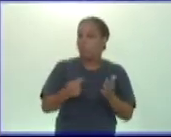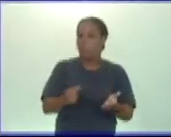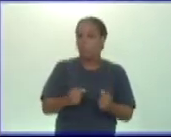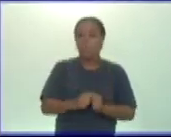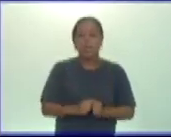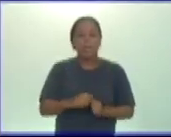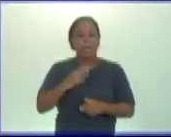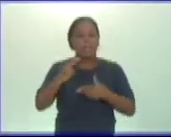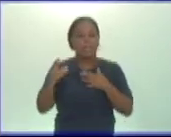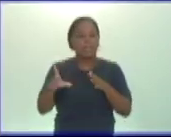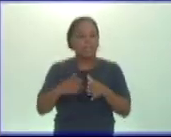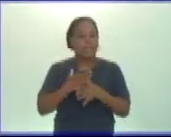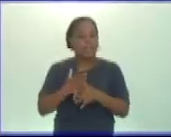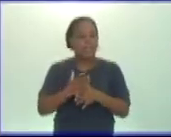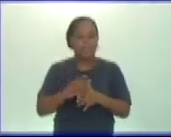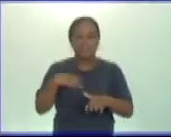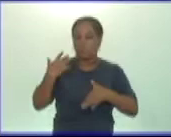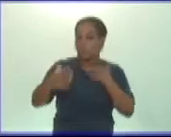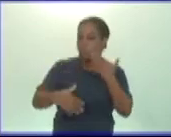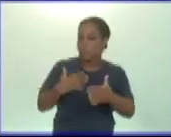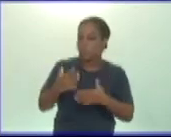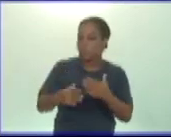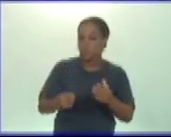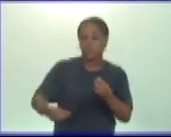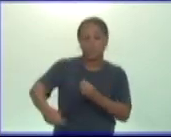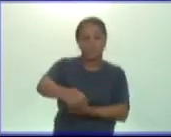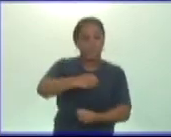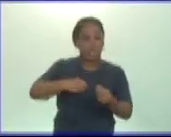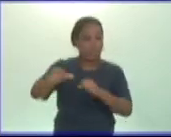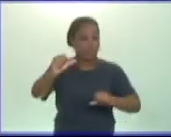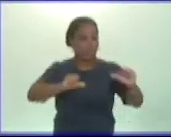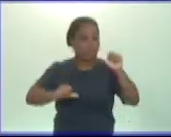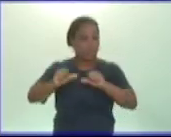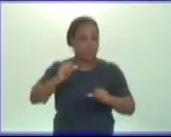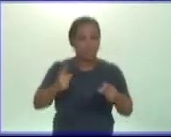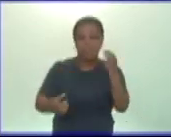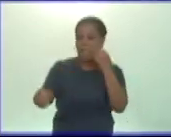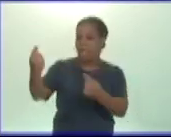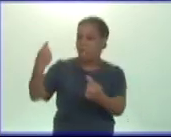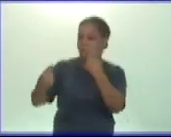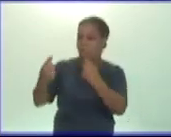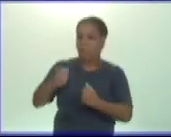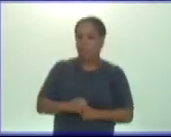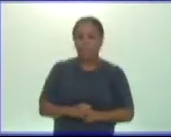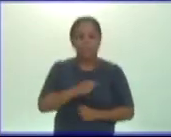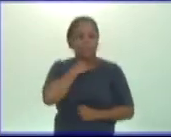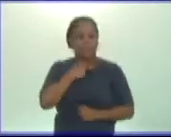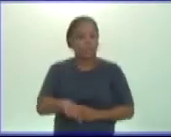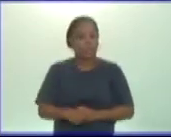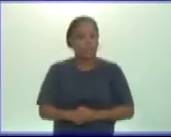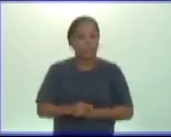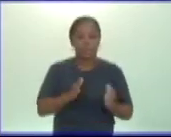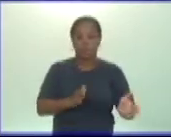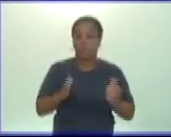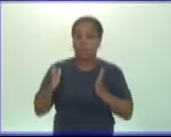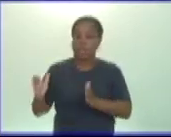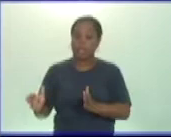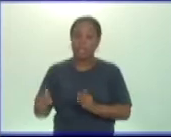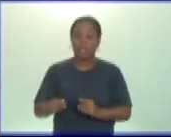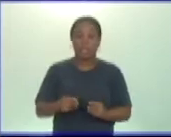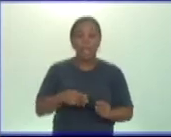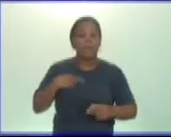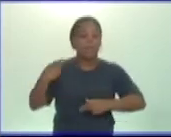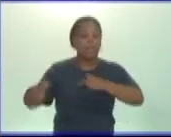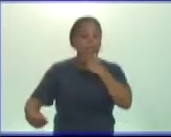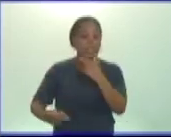diversos procesos que implican transformaciones químicas de los elementos. Por ejemplo, una de las etapas del ciclo de azufre